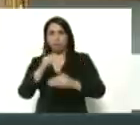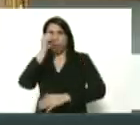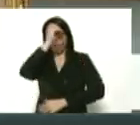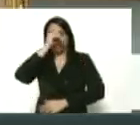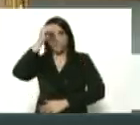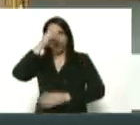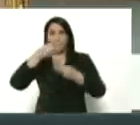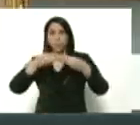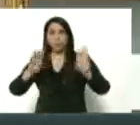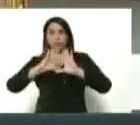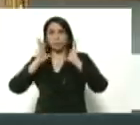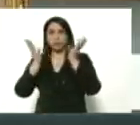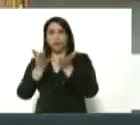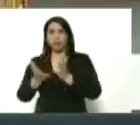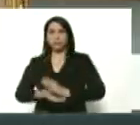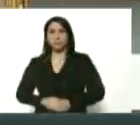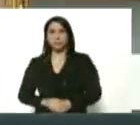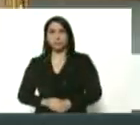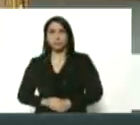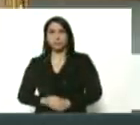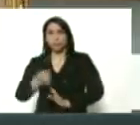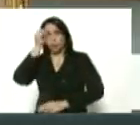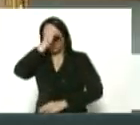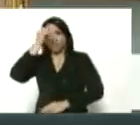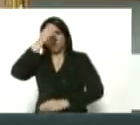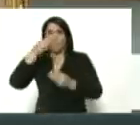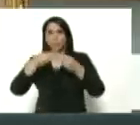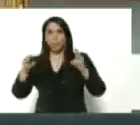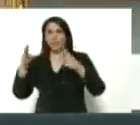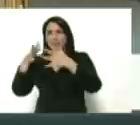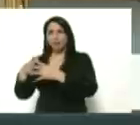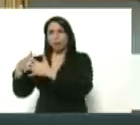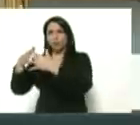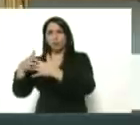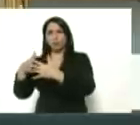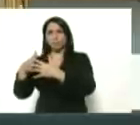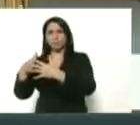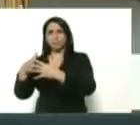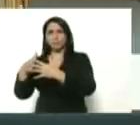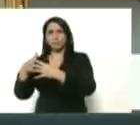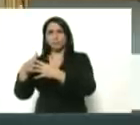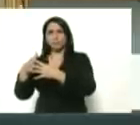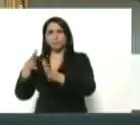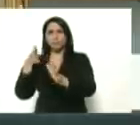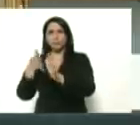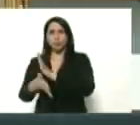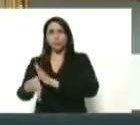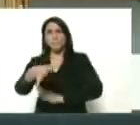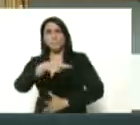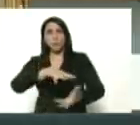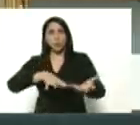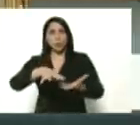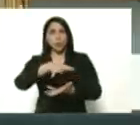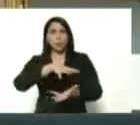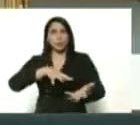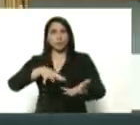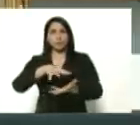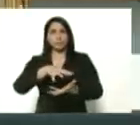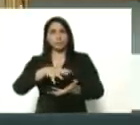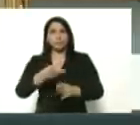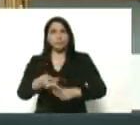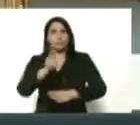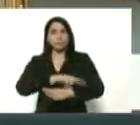pública mundial y de la opinión pública de Estados Unidos sobre la crisis